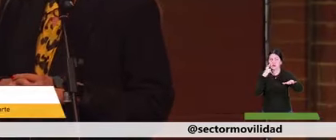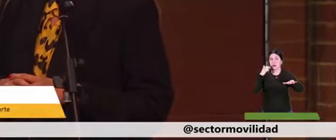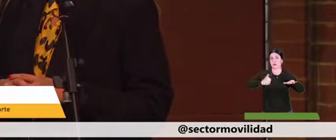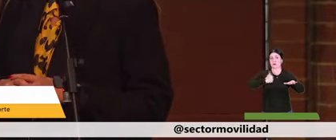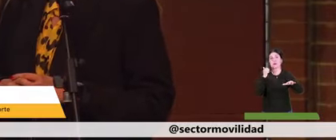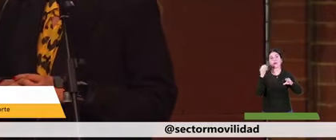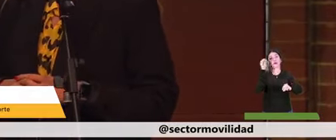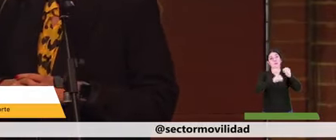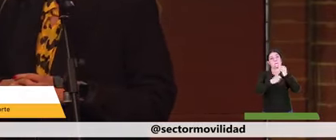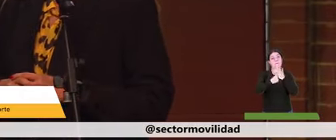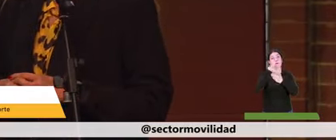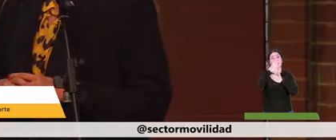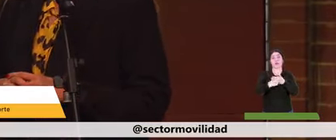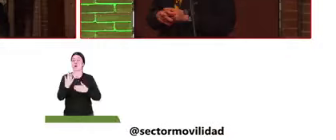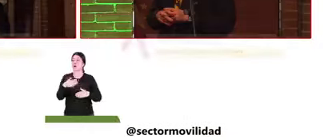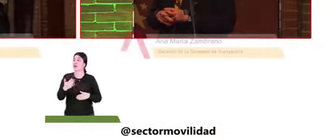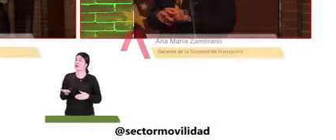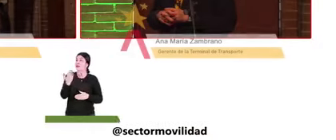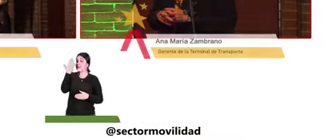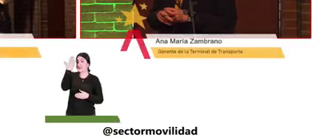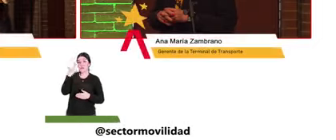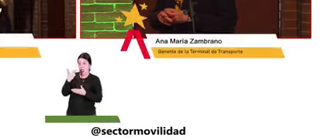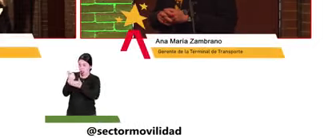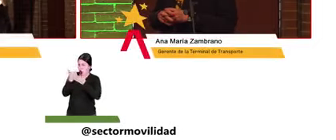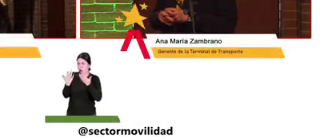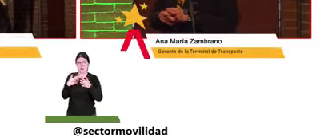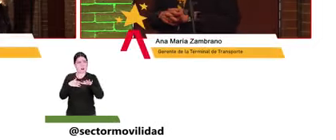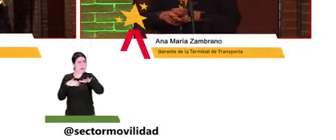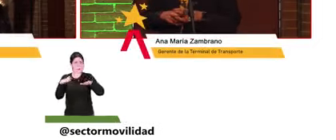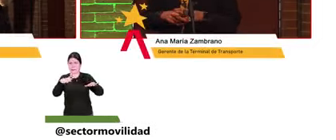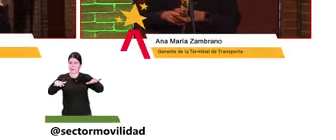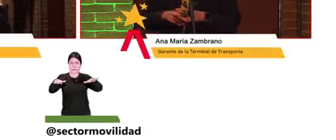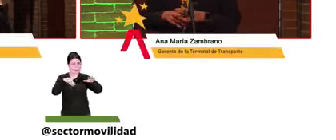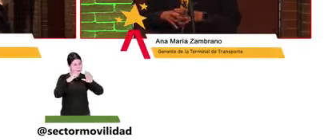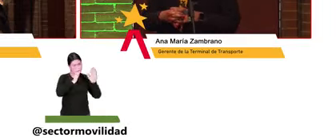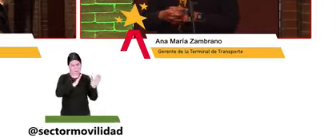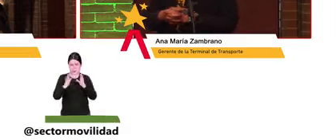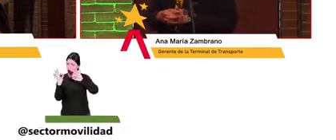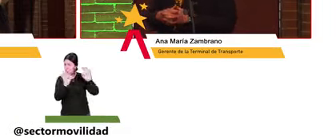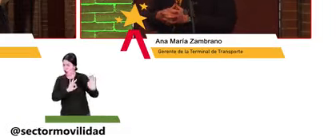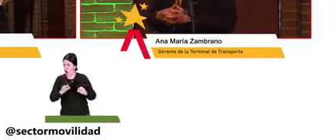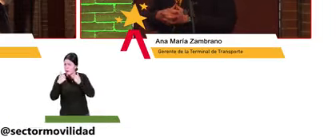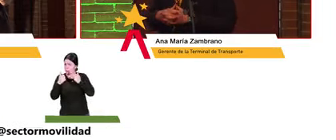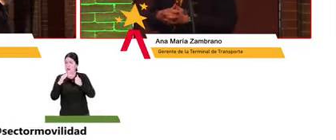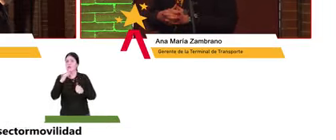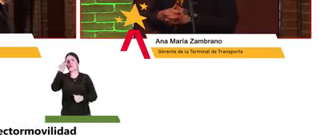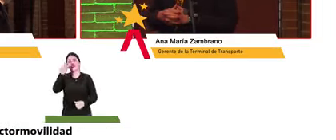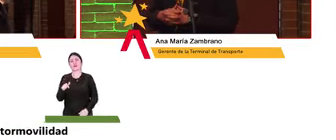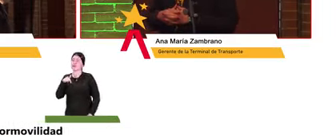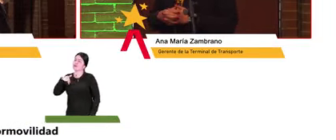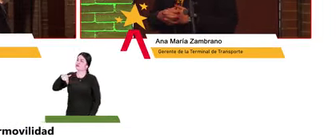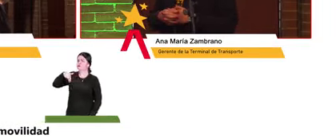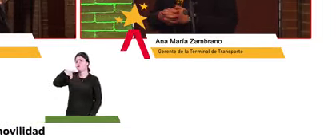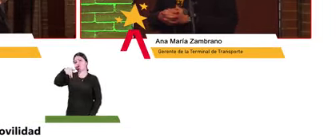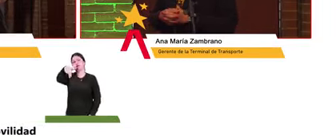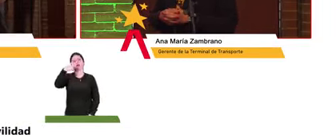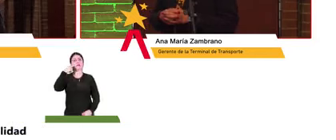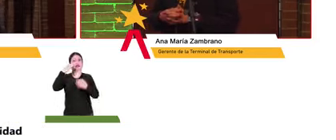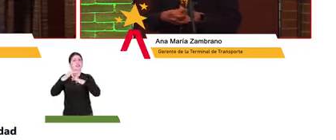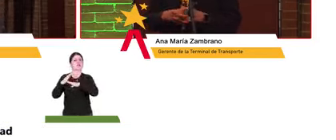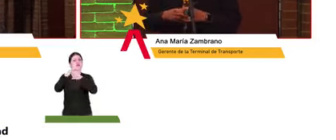proyecto porque, como dice Ana María, nos ayuda a reorganizar el espacio público y a que los peatones podamos circular de manera segura y